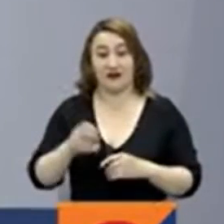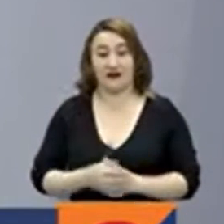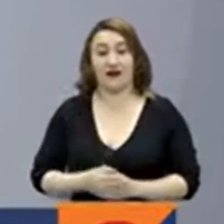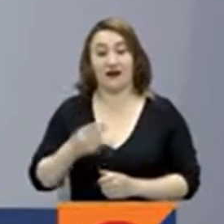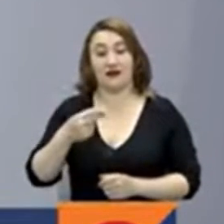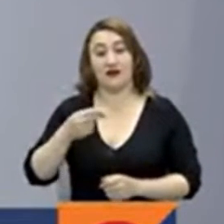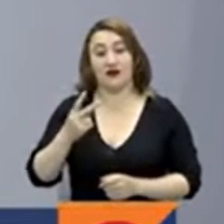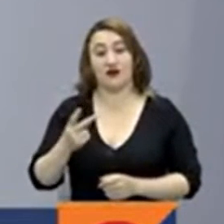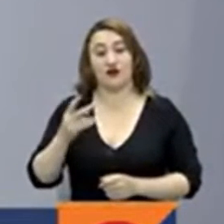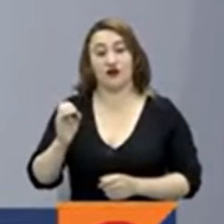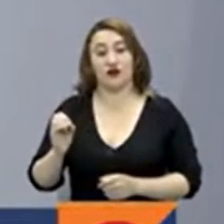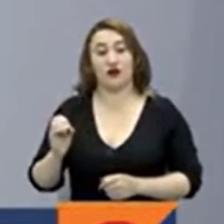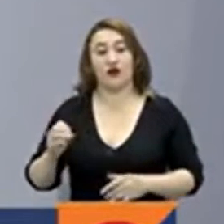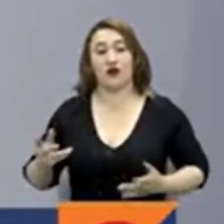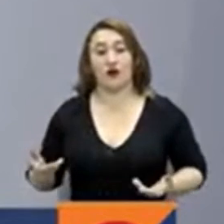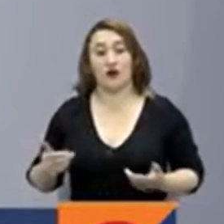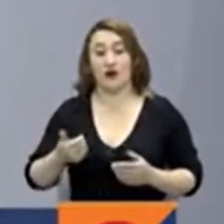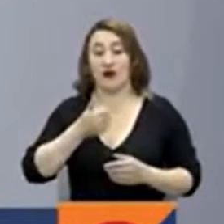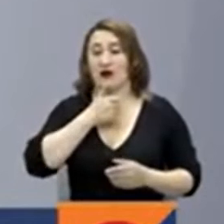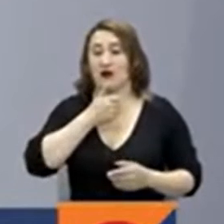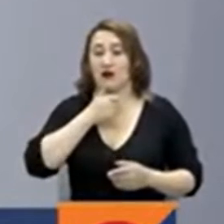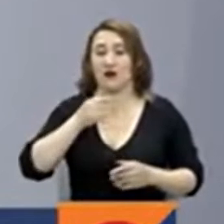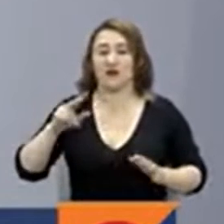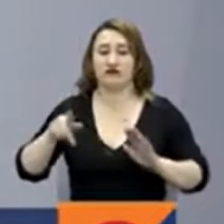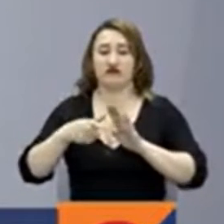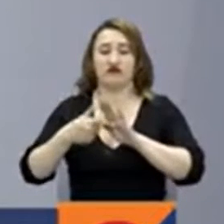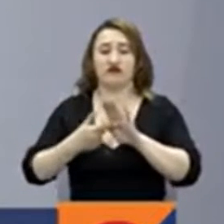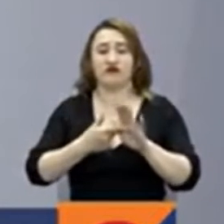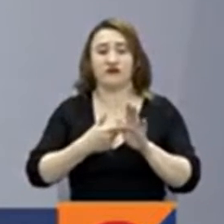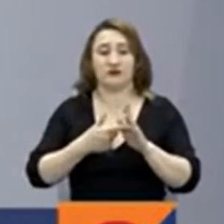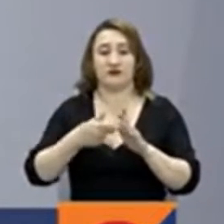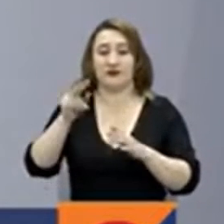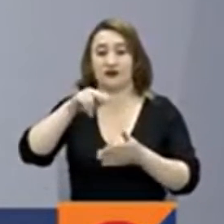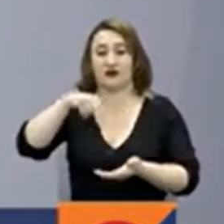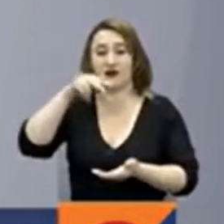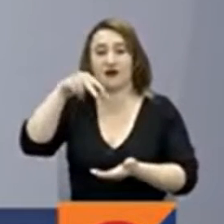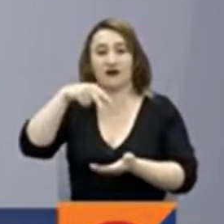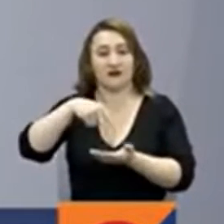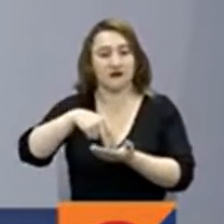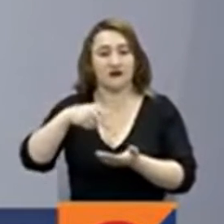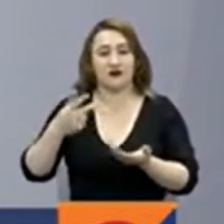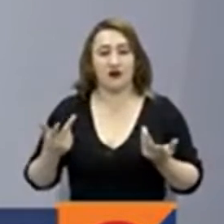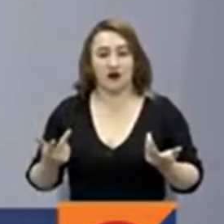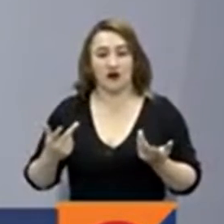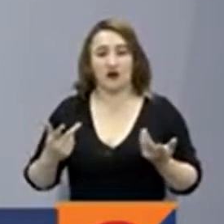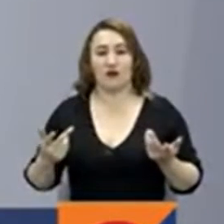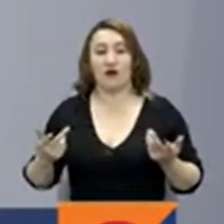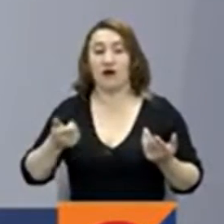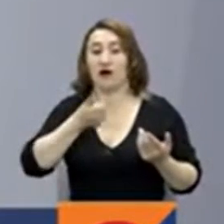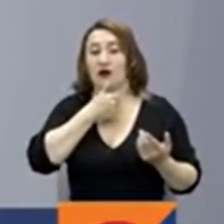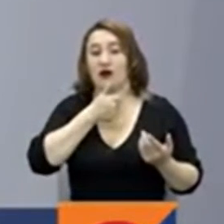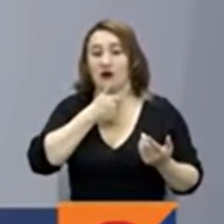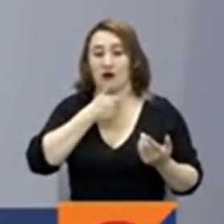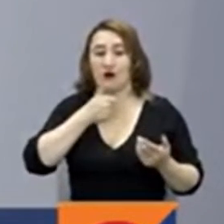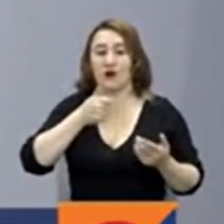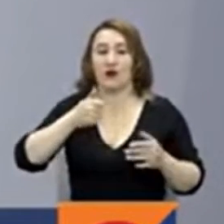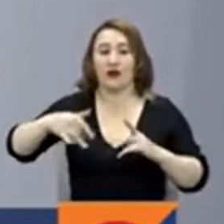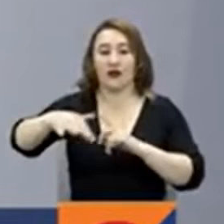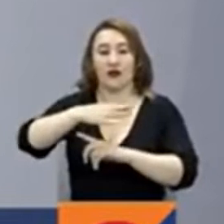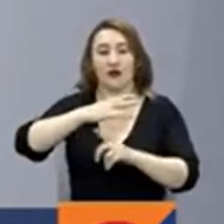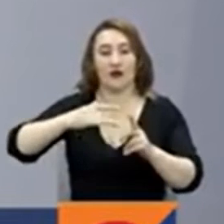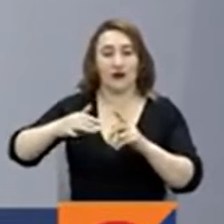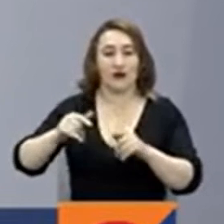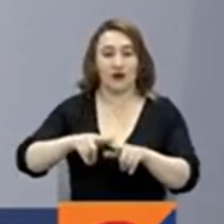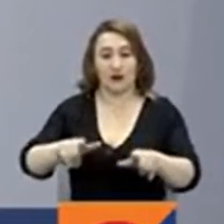H2O, un viaje hídrico a través de las representaciones de los personajes, quienes se encuentran en el agua, el entorno, el lugar y